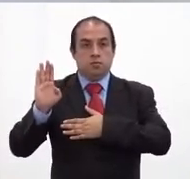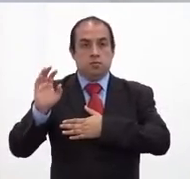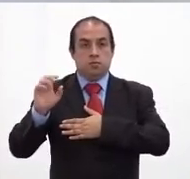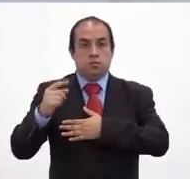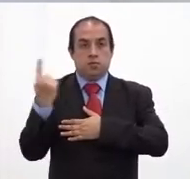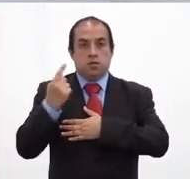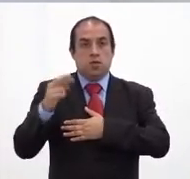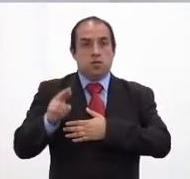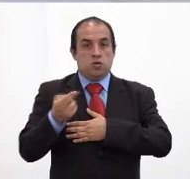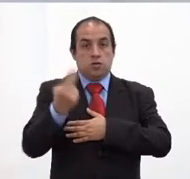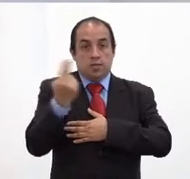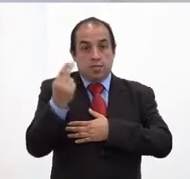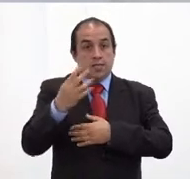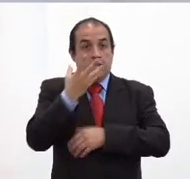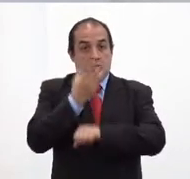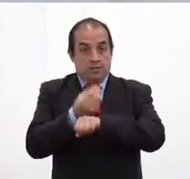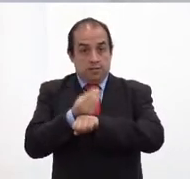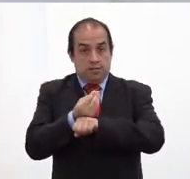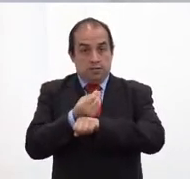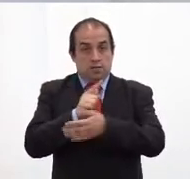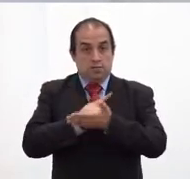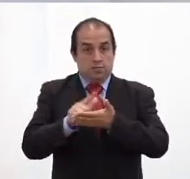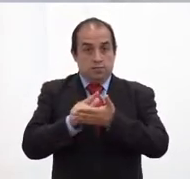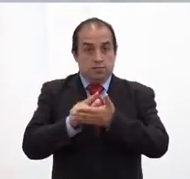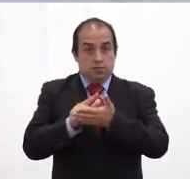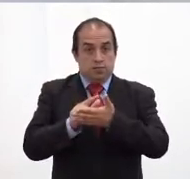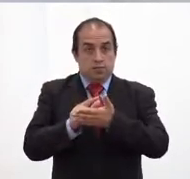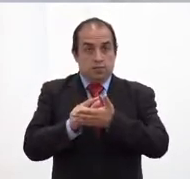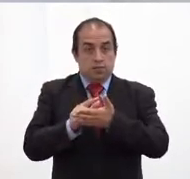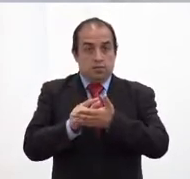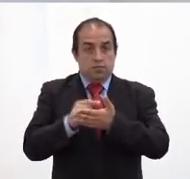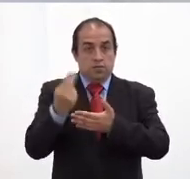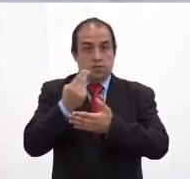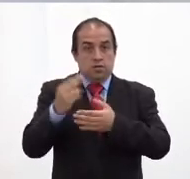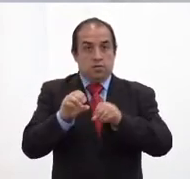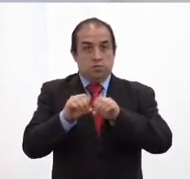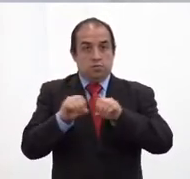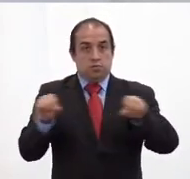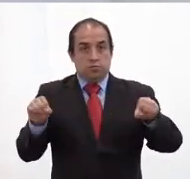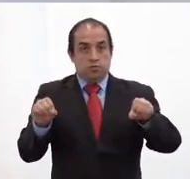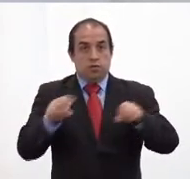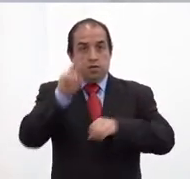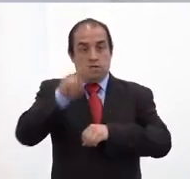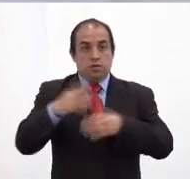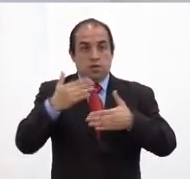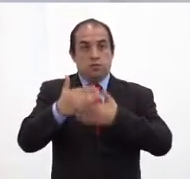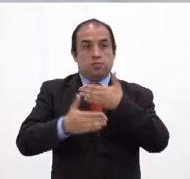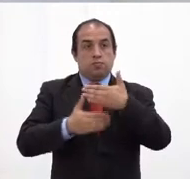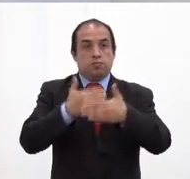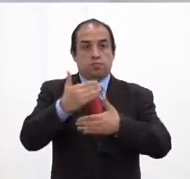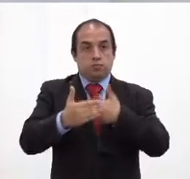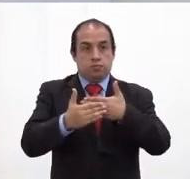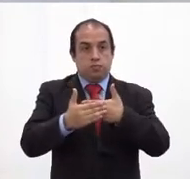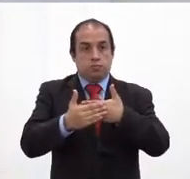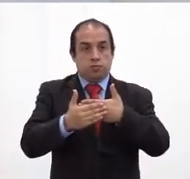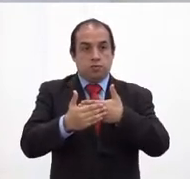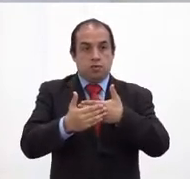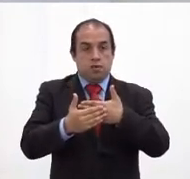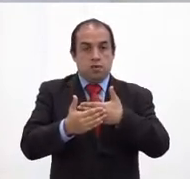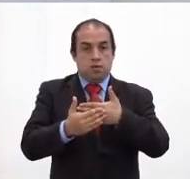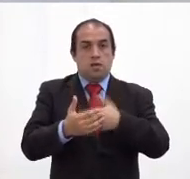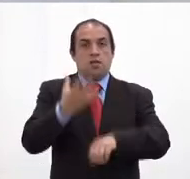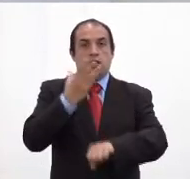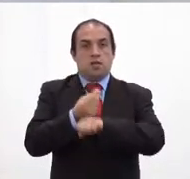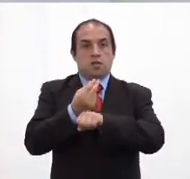los ríos tienen que rescatarse, tenemos que dejar de intubar los ríos y que realmente entremos un proceso distinto de rescate integral